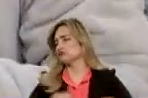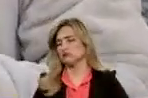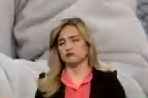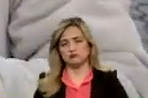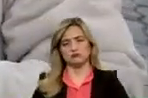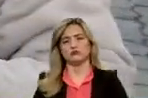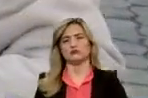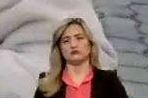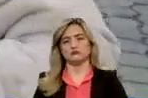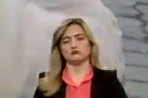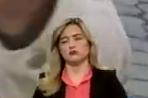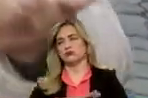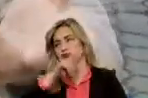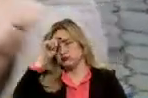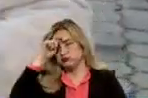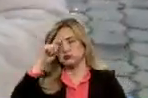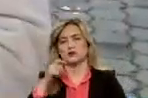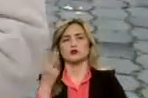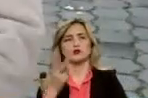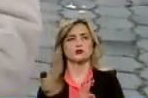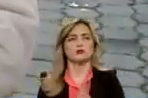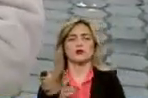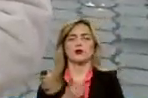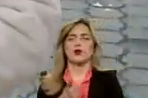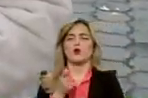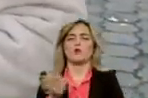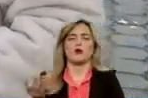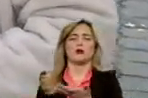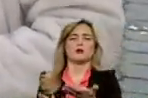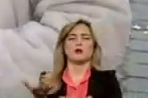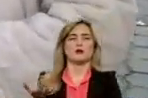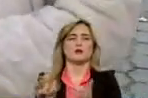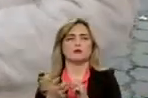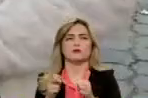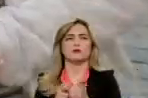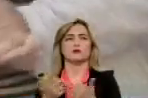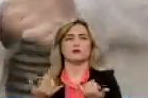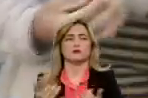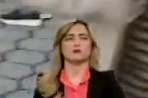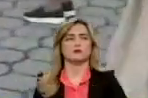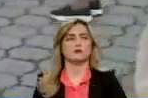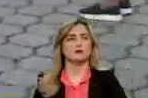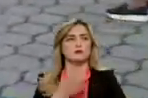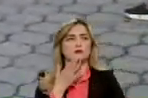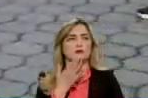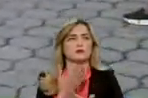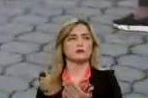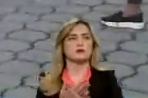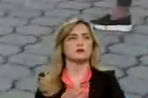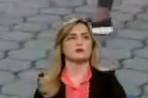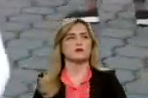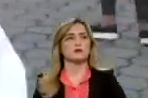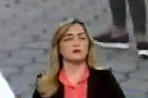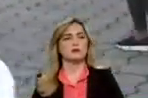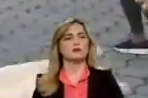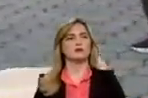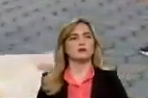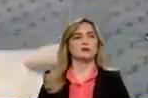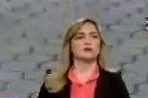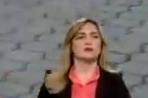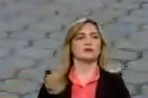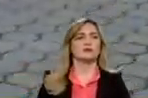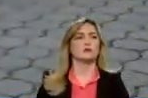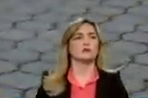sea, 2 semanas hemos estado ahí comprando en las tiendas y ese es el gran problema que estamos pasando ahorita. Muchísimas gracias. Bueno, los vecinos, la consigna, a ver si